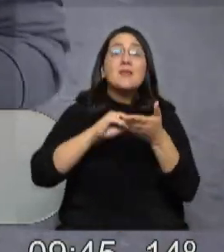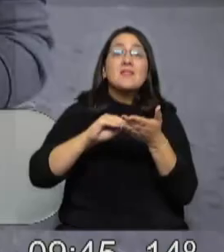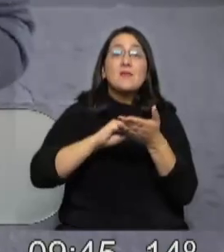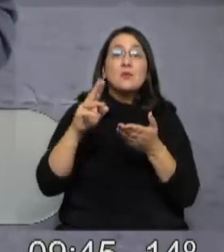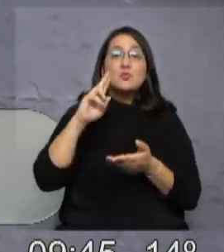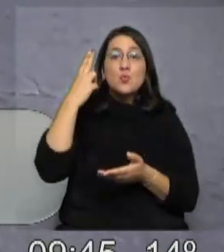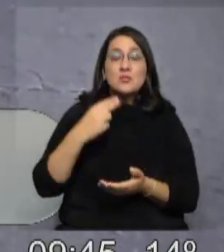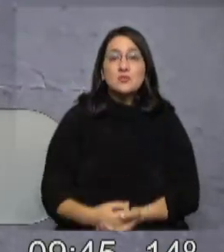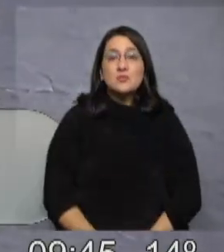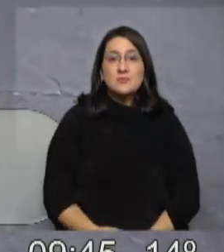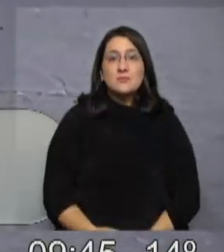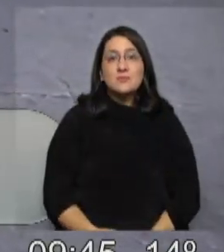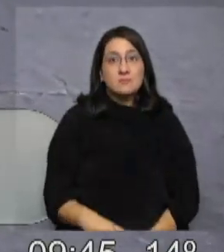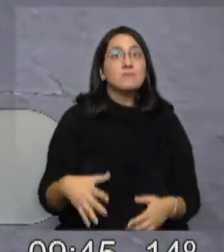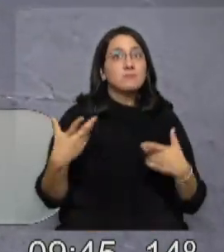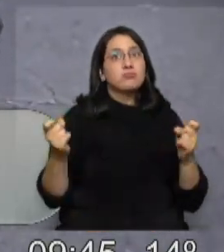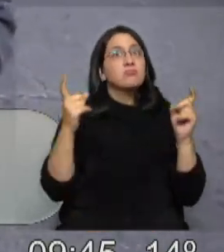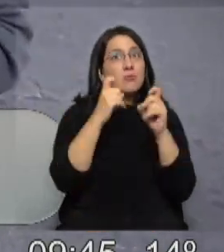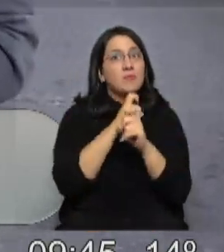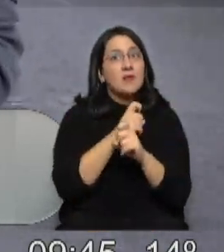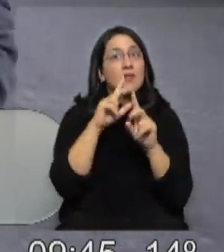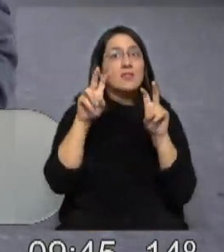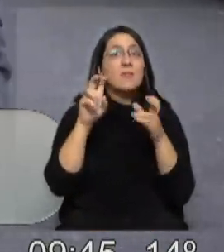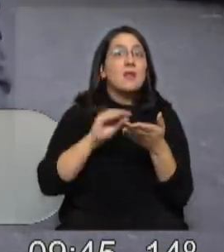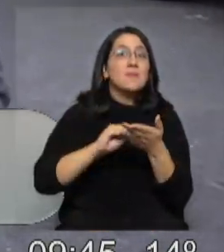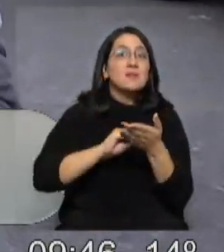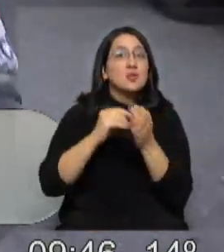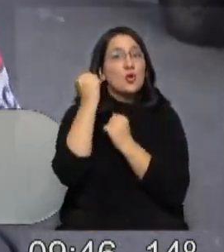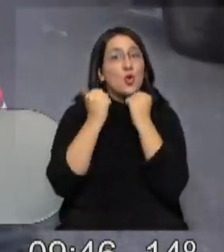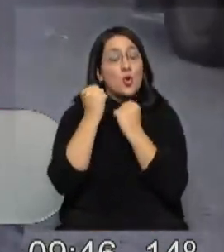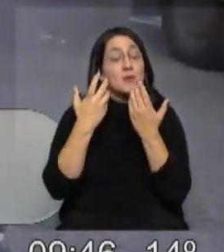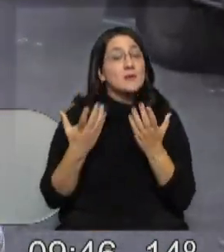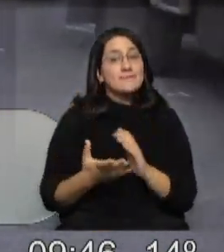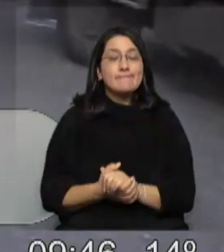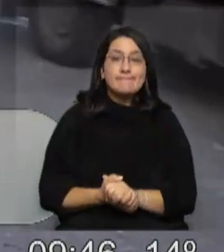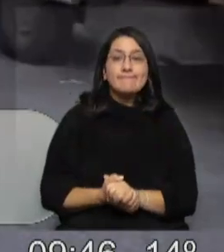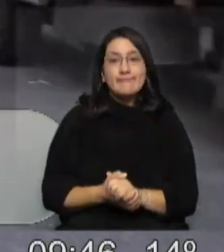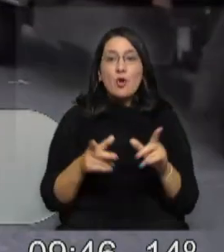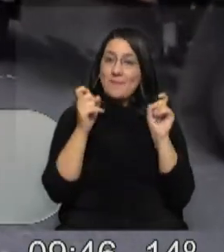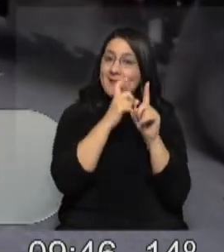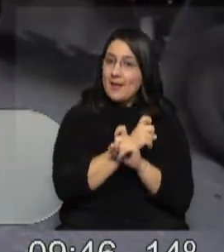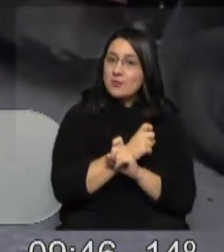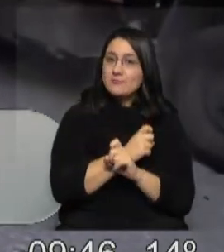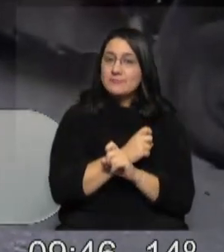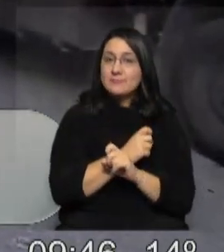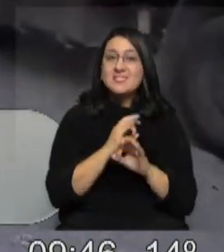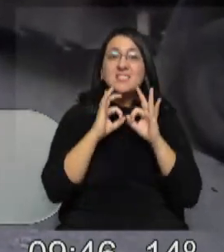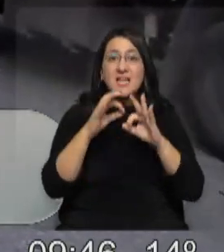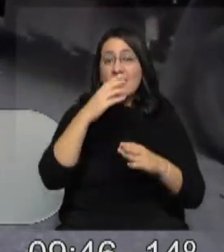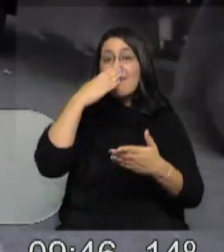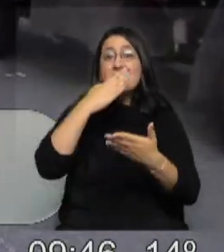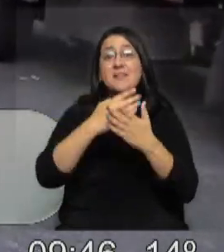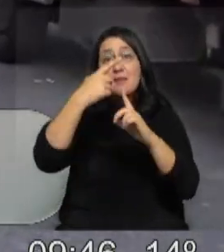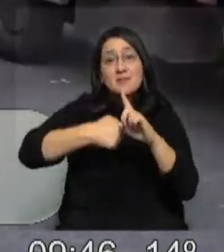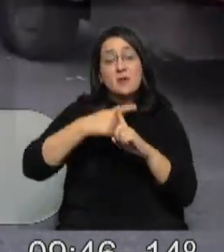uruguayas? Es todo un tema, la administración económica, la verdad que es todo un tema. Complicado, llegar a fin de mes es complicado para todos, me